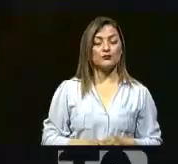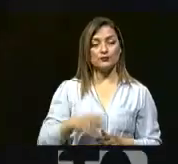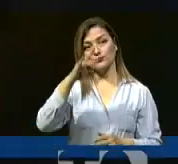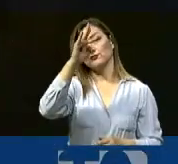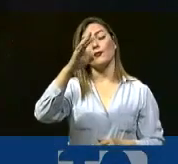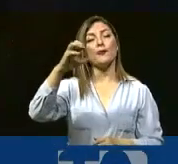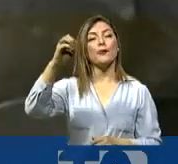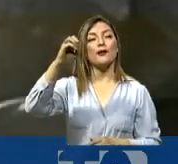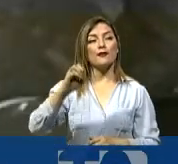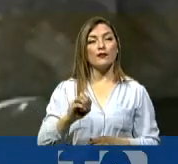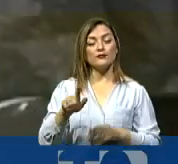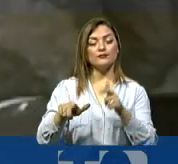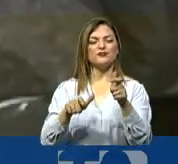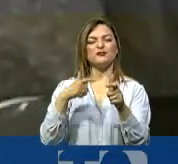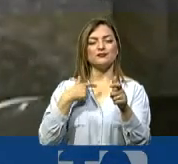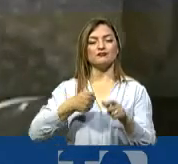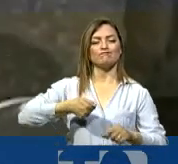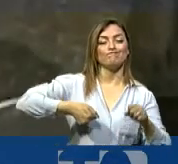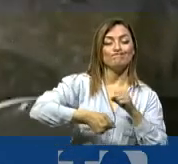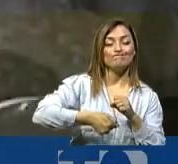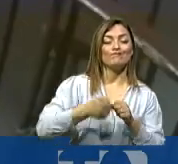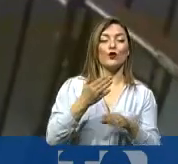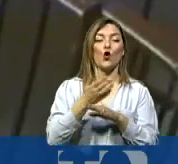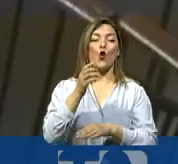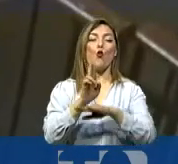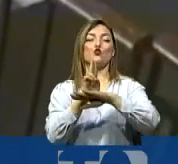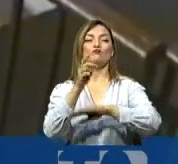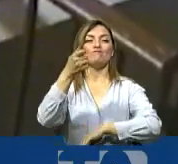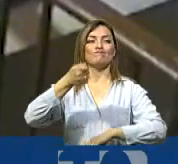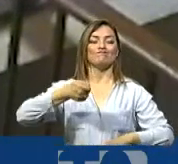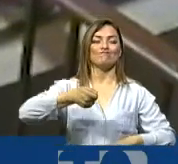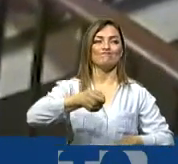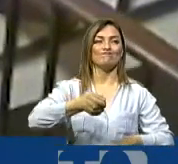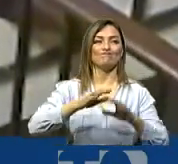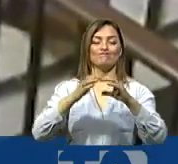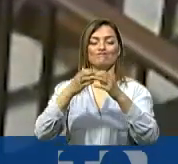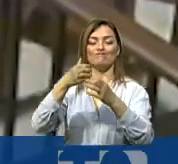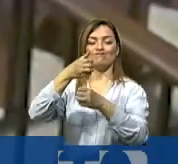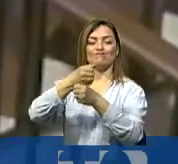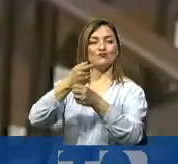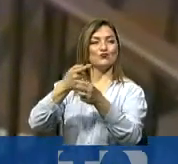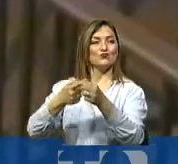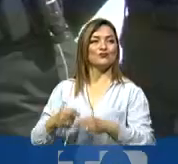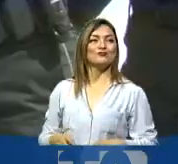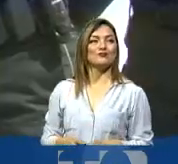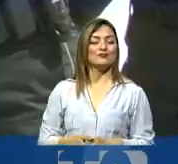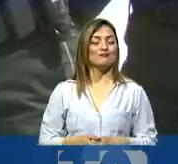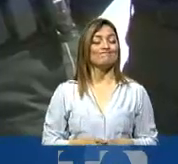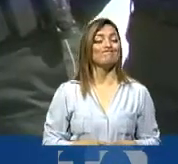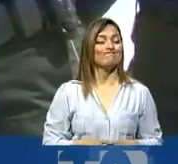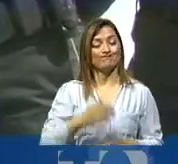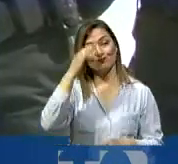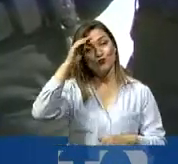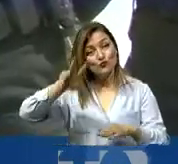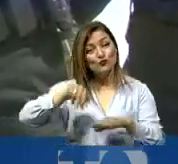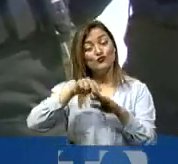El 70% de los delitos en la capital se cometen con el uso de armas blancas, según la Comisión de Seguridad de Quito. Esto preocupa a la